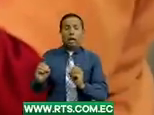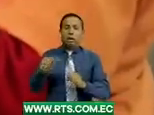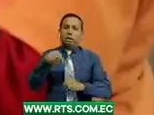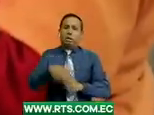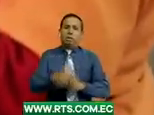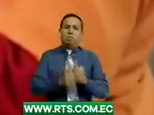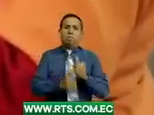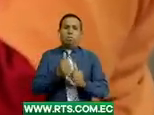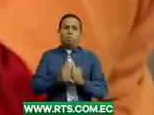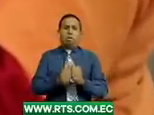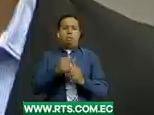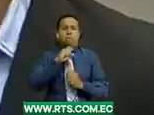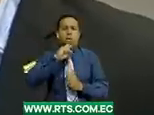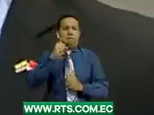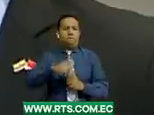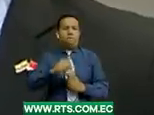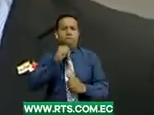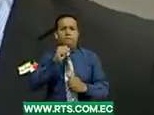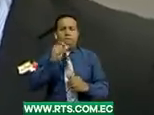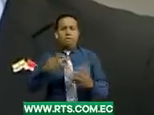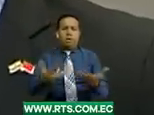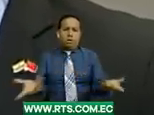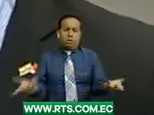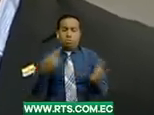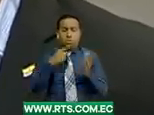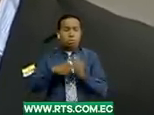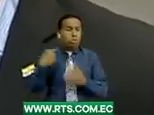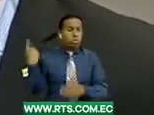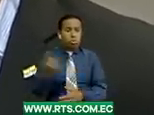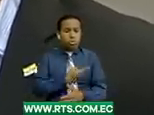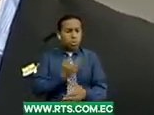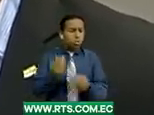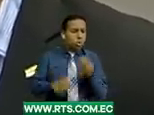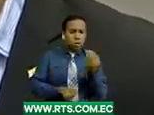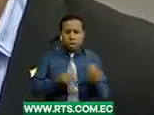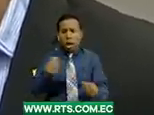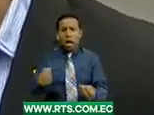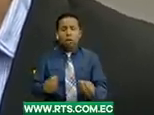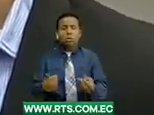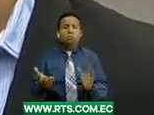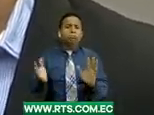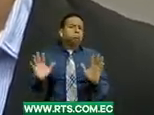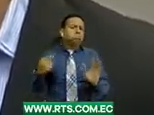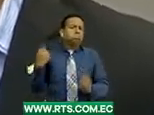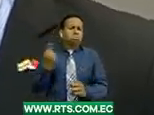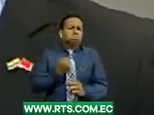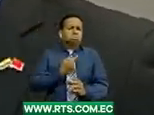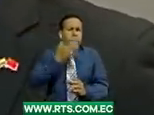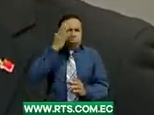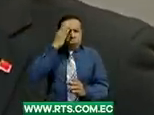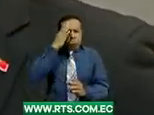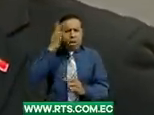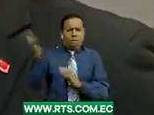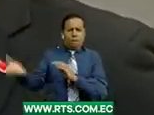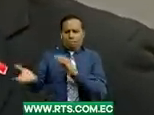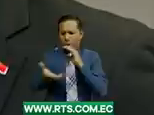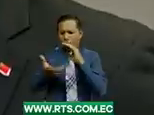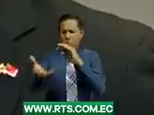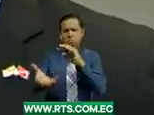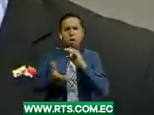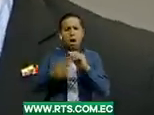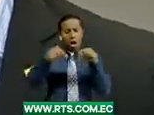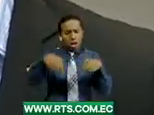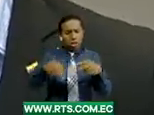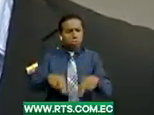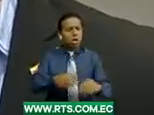por la calidad que nosotros tenemos, nuestros productos no van a tener ningún tipo de restricción o problema, ya que ellos buscan alimentos y productos de calidad